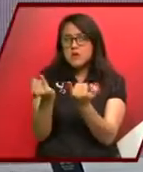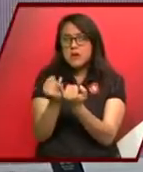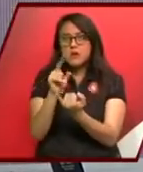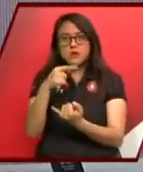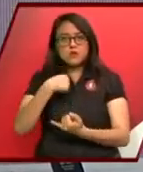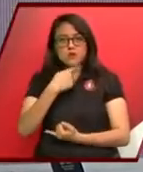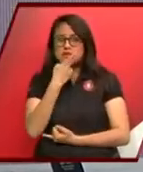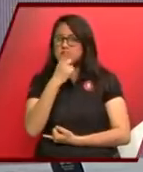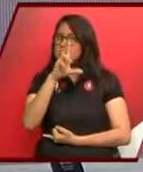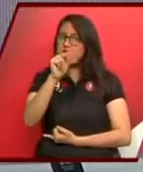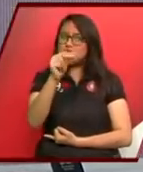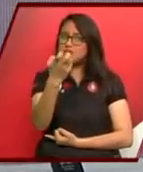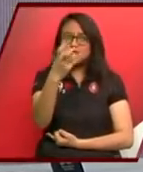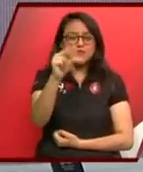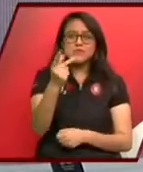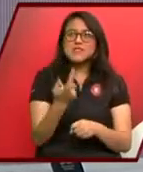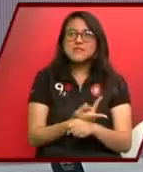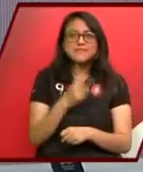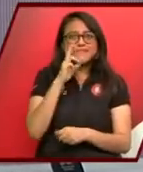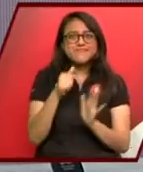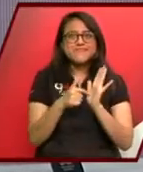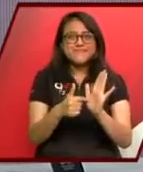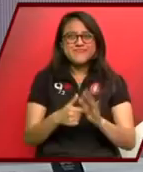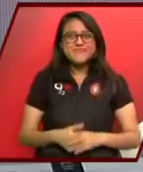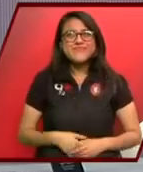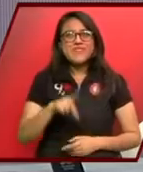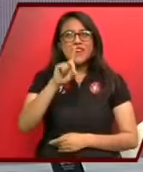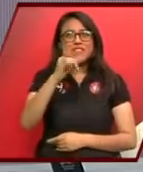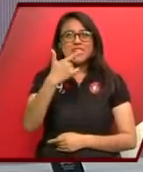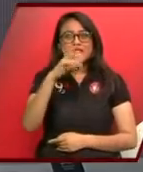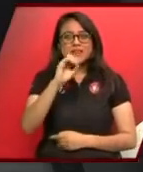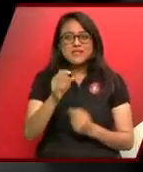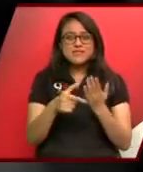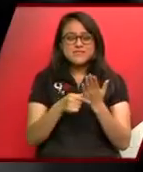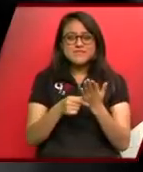decir, así no fueron las cosas. Vamos. Diego Mendoza.